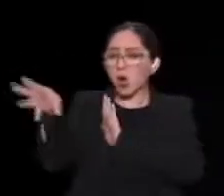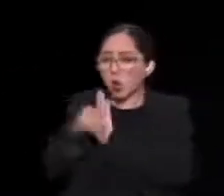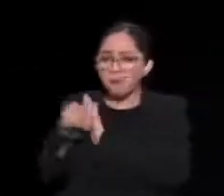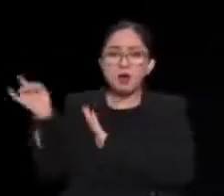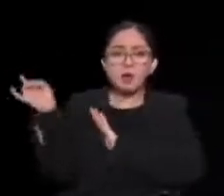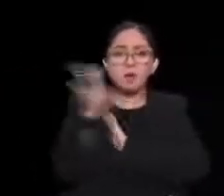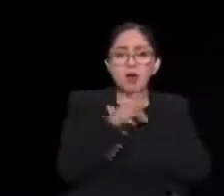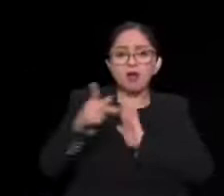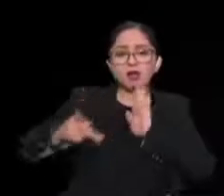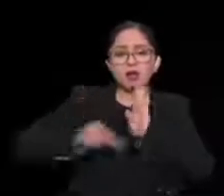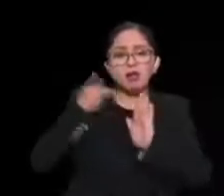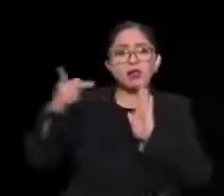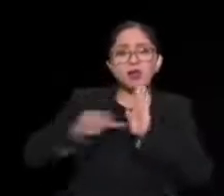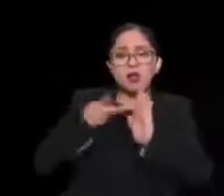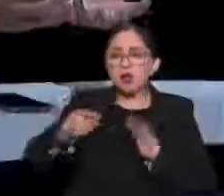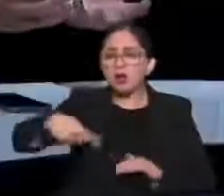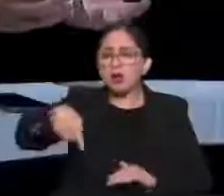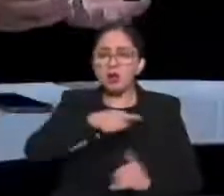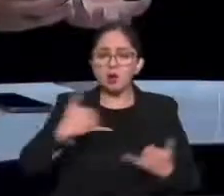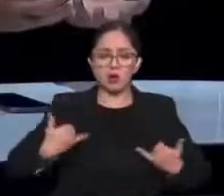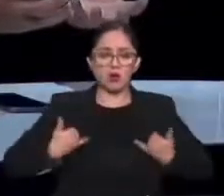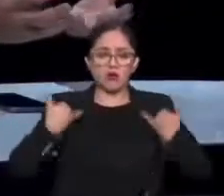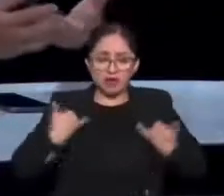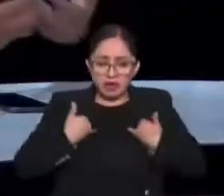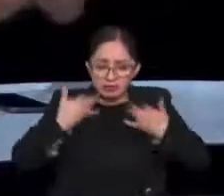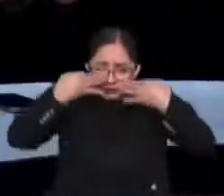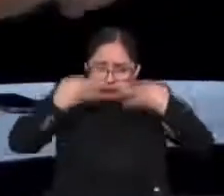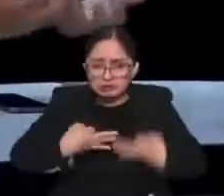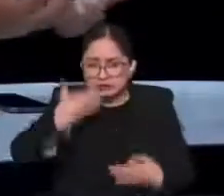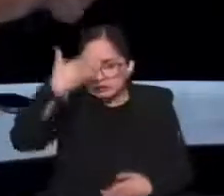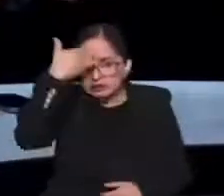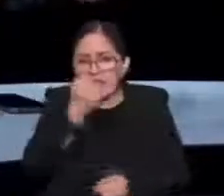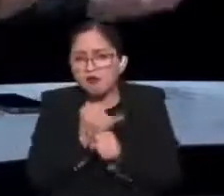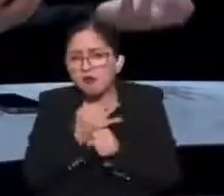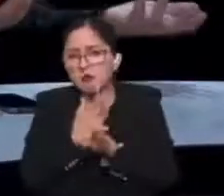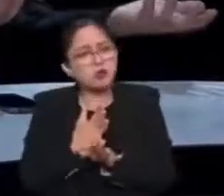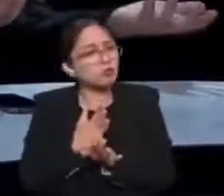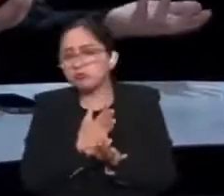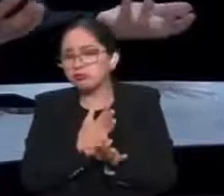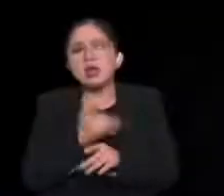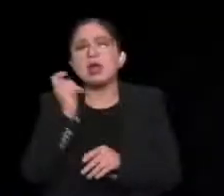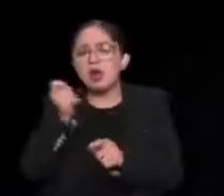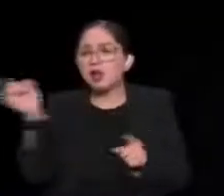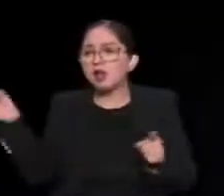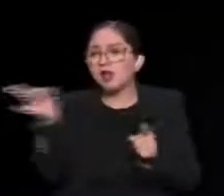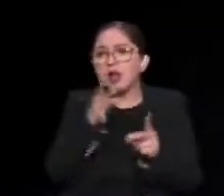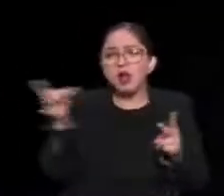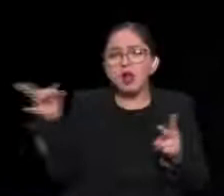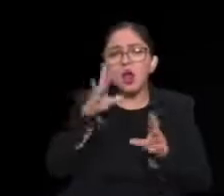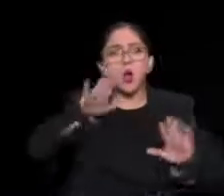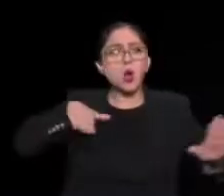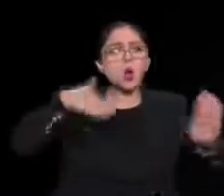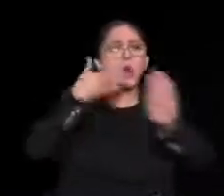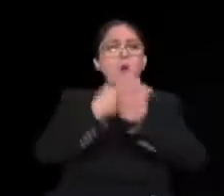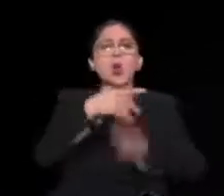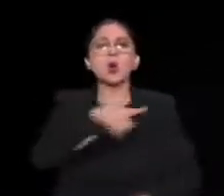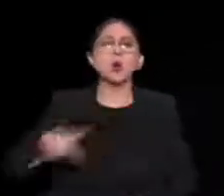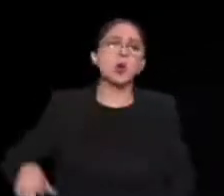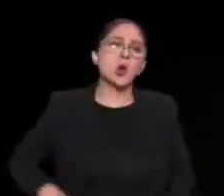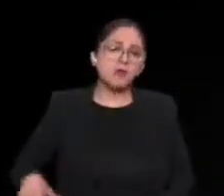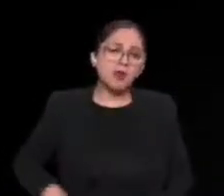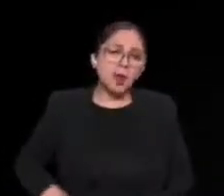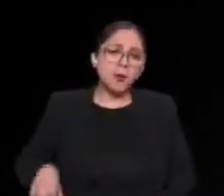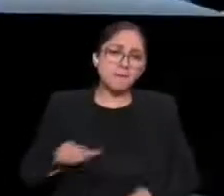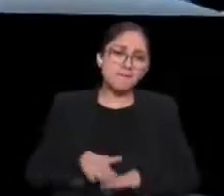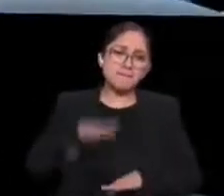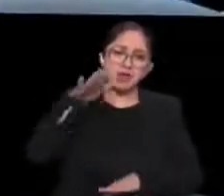de veces. Los chavitos no saben que están tuiteando, pero sí están contribuyendo a crear una narrativa, ¿no?, en contra de gobiernos enteros, en este caso de la Ciudad de